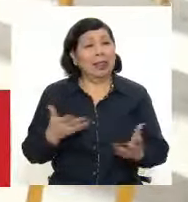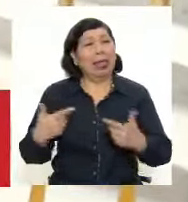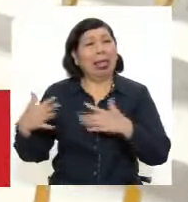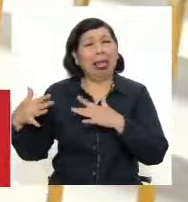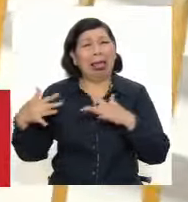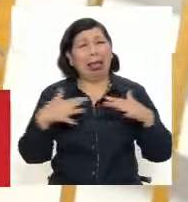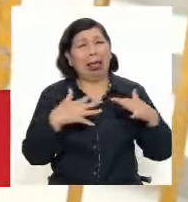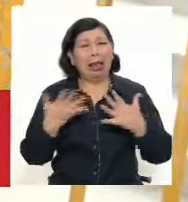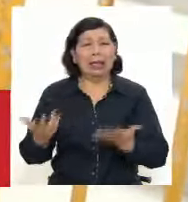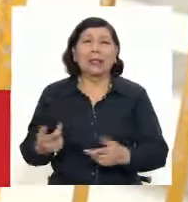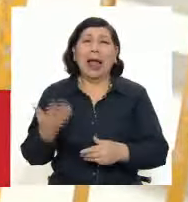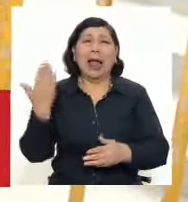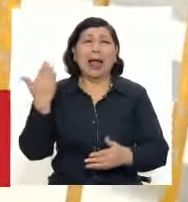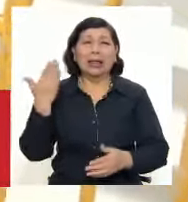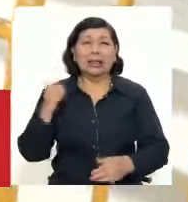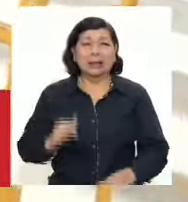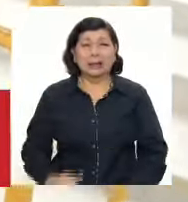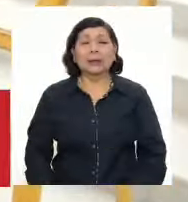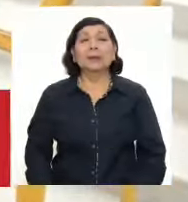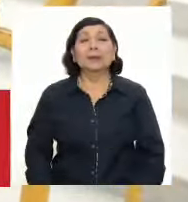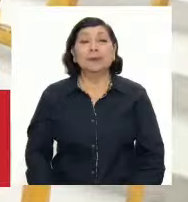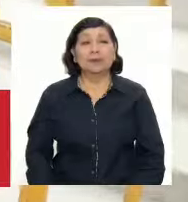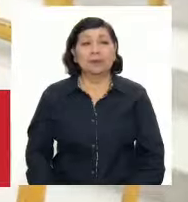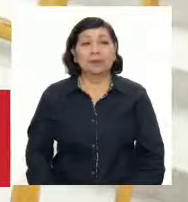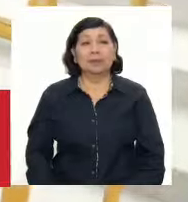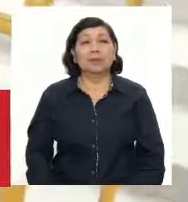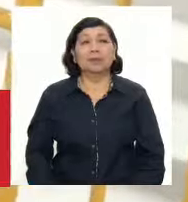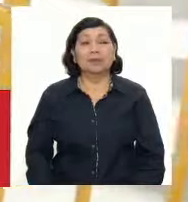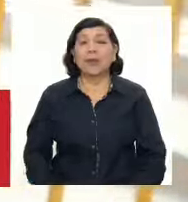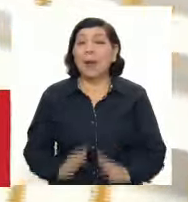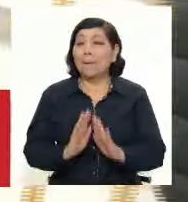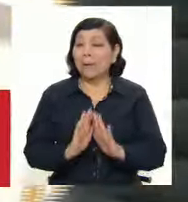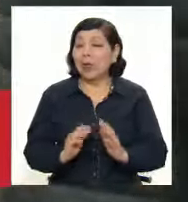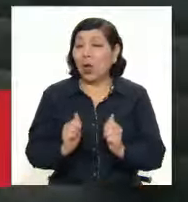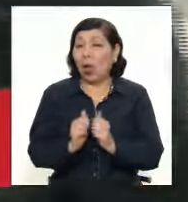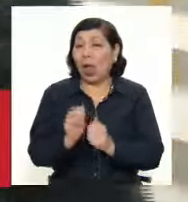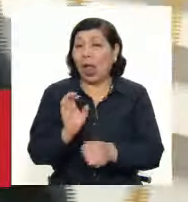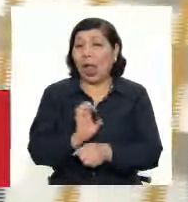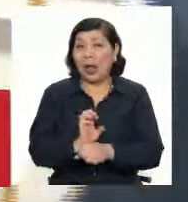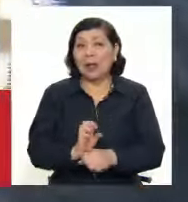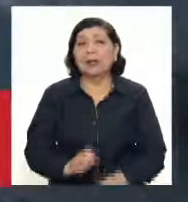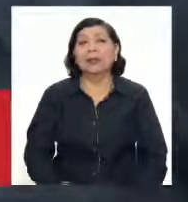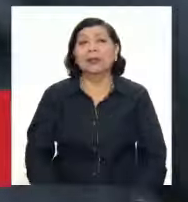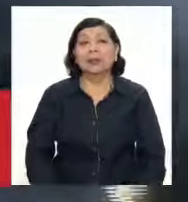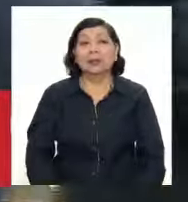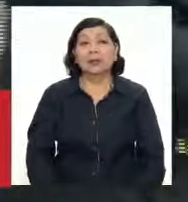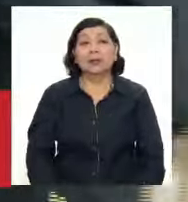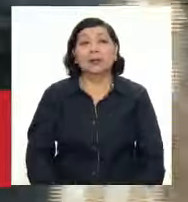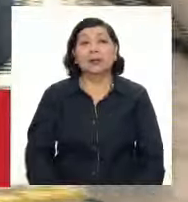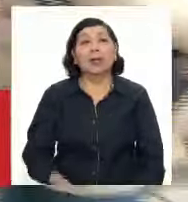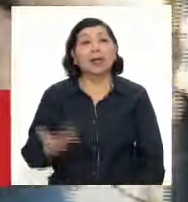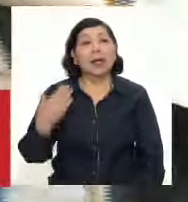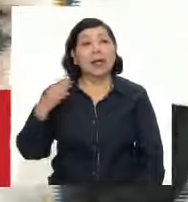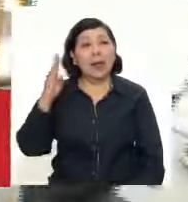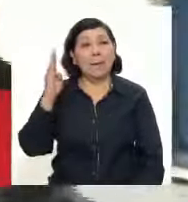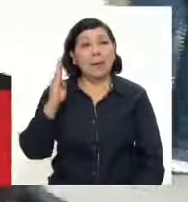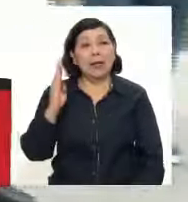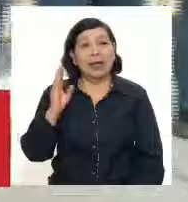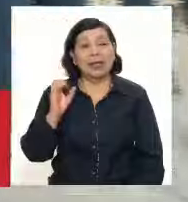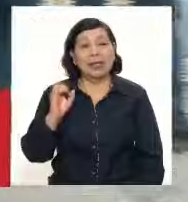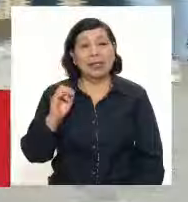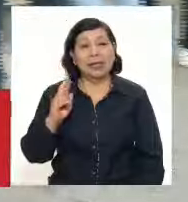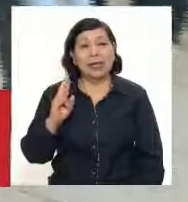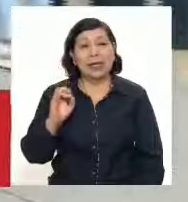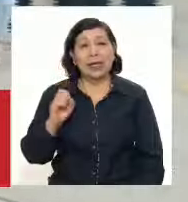en guerra. Perfecto, así se recuerda la paz con Ecuador, el protocolo de Río de Janeiro, firmado en Brasilia. Vamos a ver